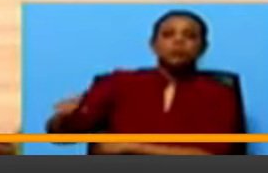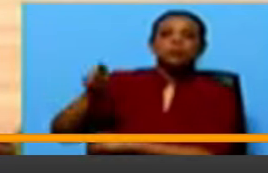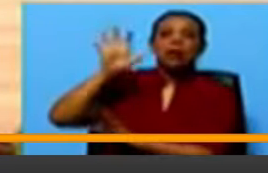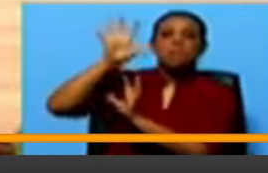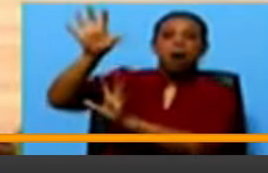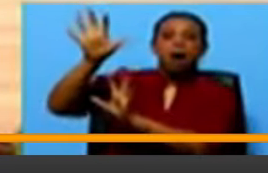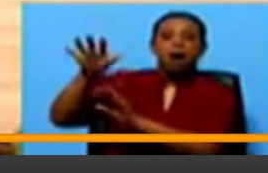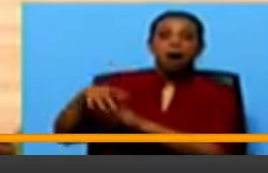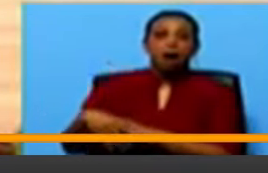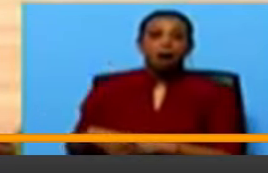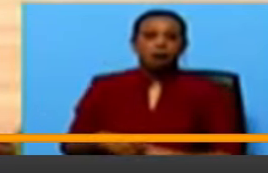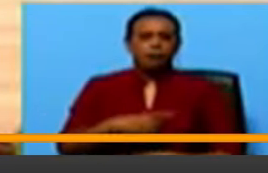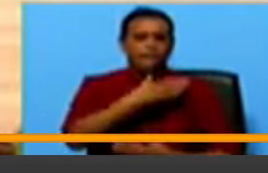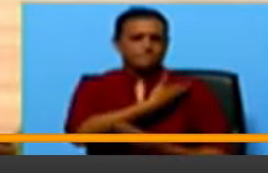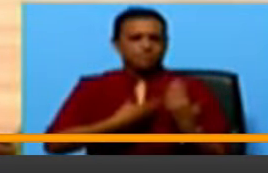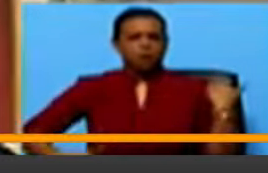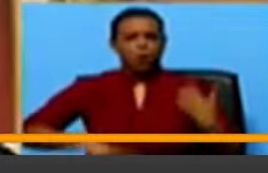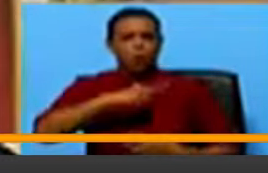Y Putin,